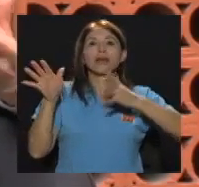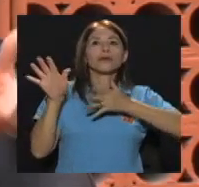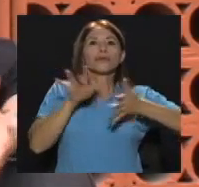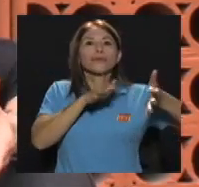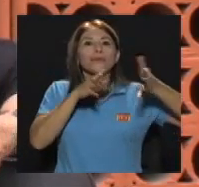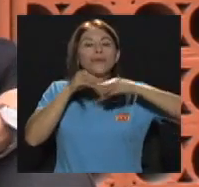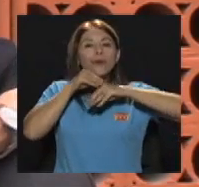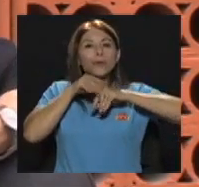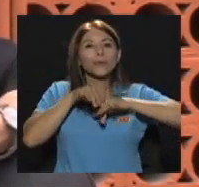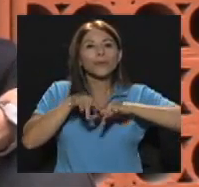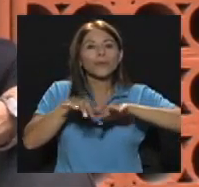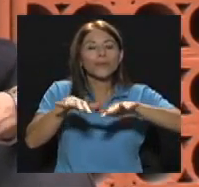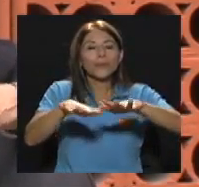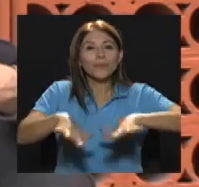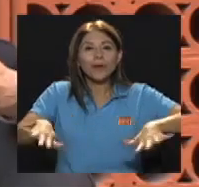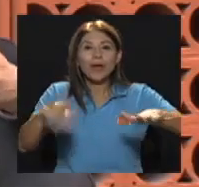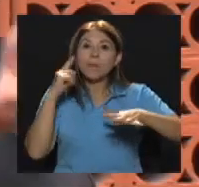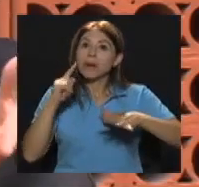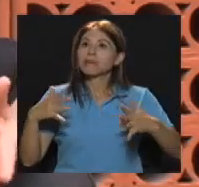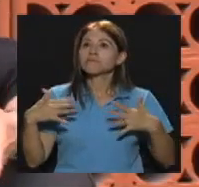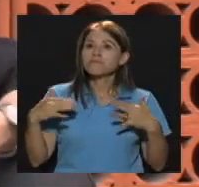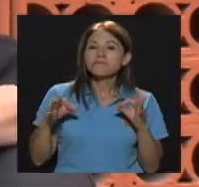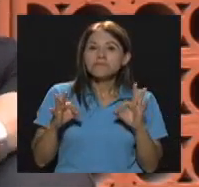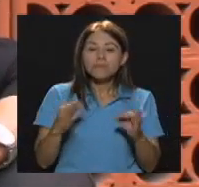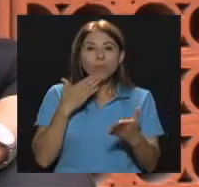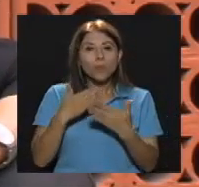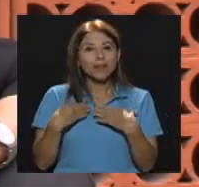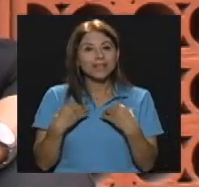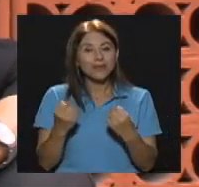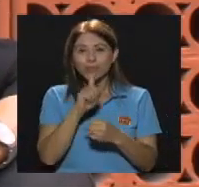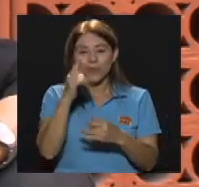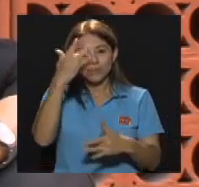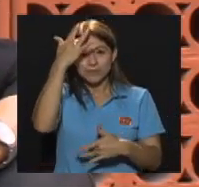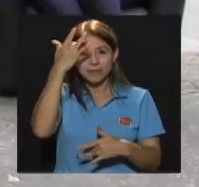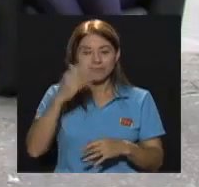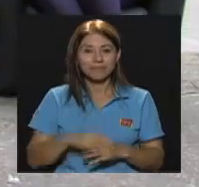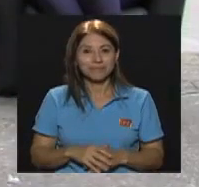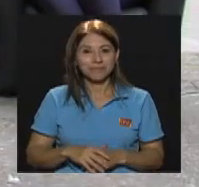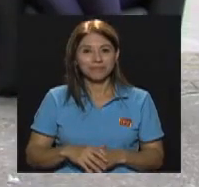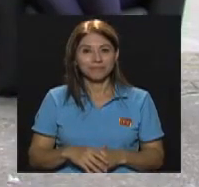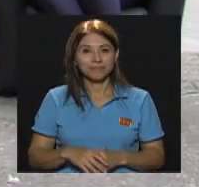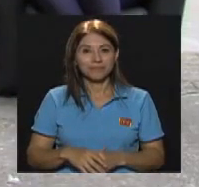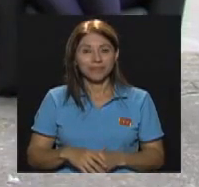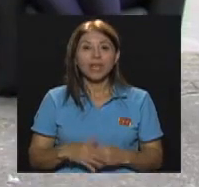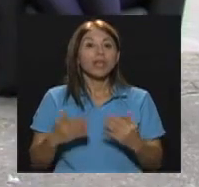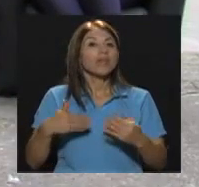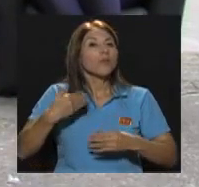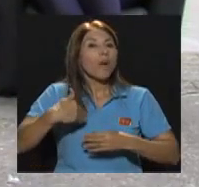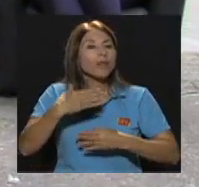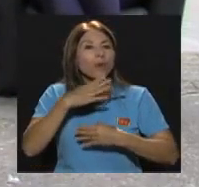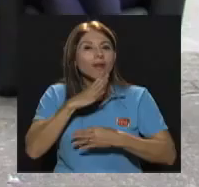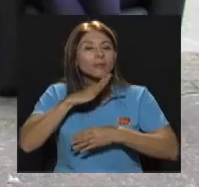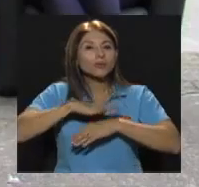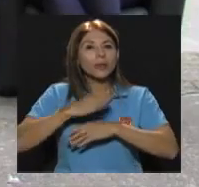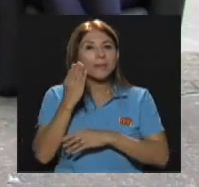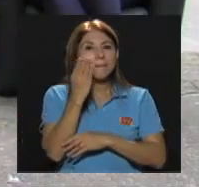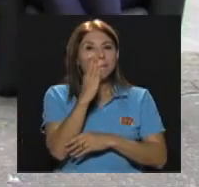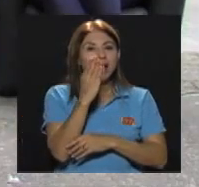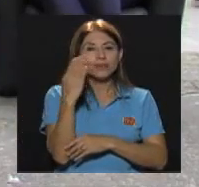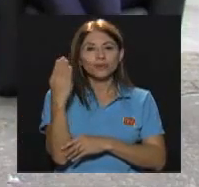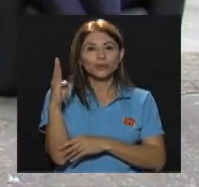la propensión a enfermarnos, sino más bien tener una buena salud. ¿Y los baños? Cuando hablamos de los baños. La humedad